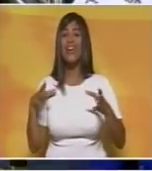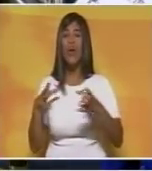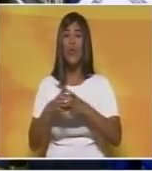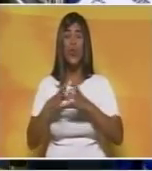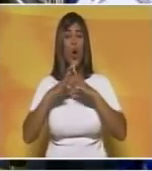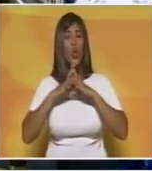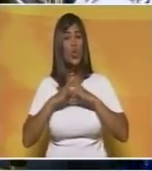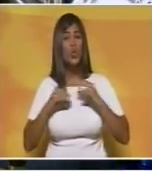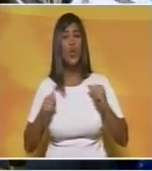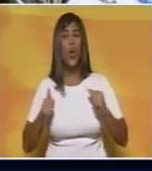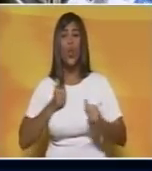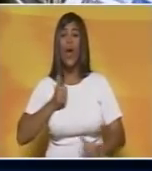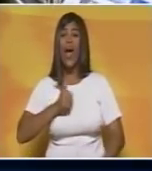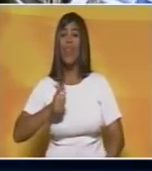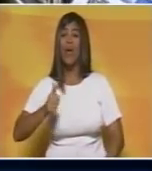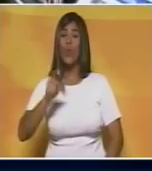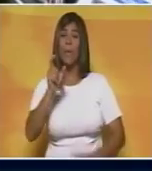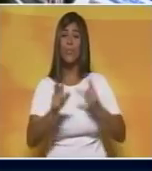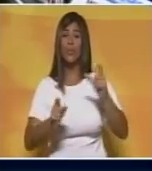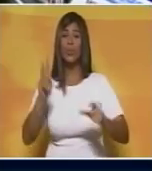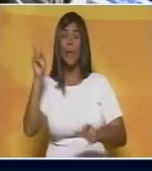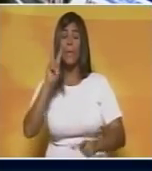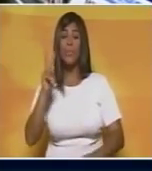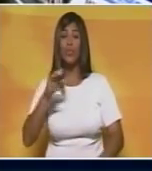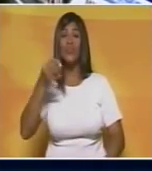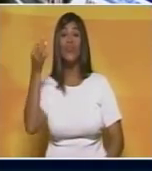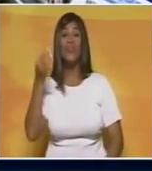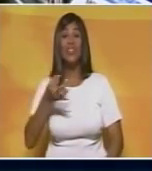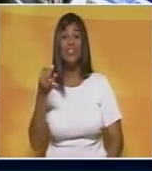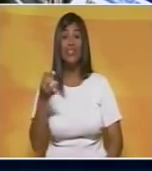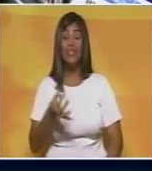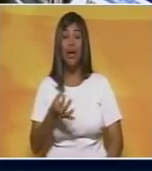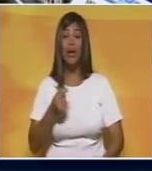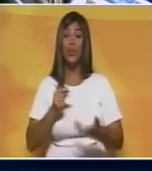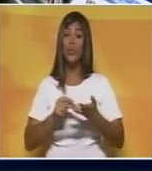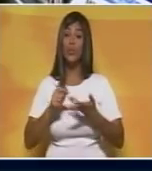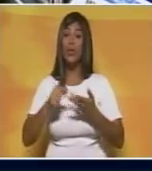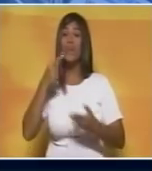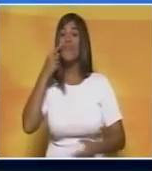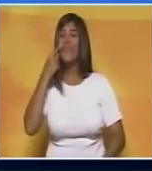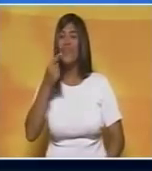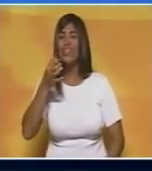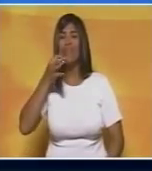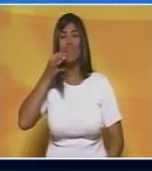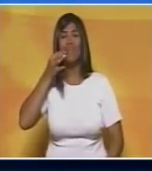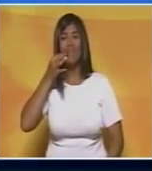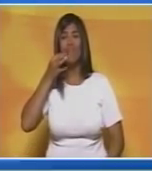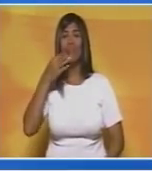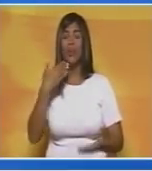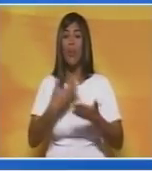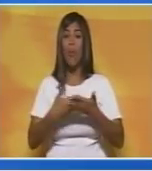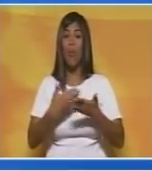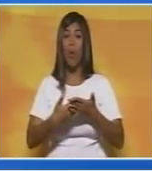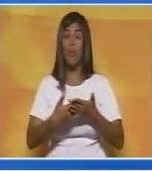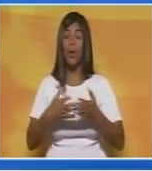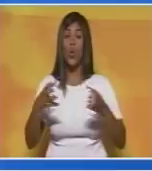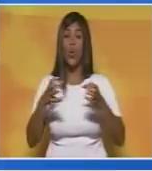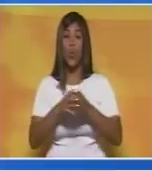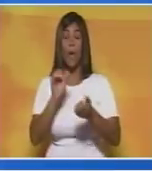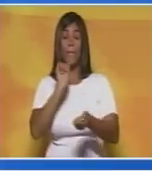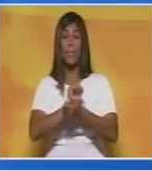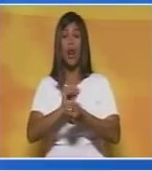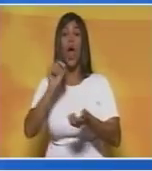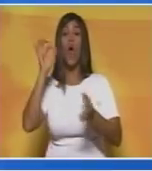se reúna con la Venezuela verdadera y vea la realidad. Foro Penal también confirmó que